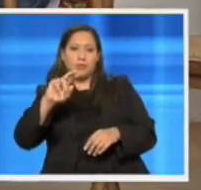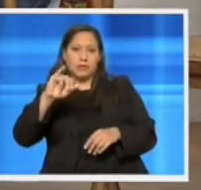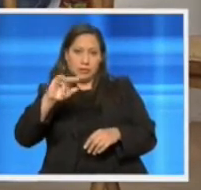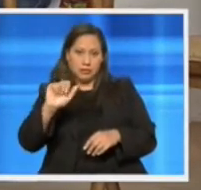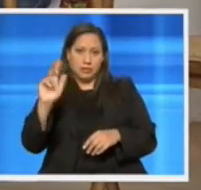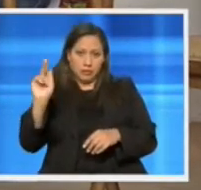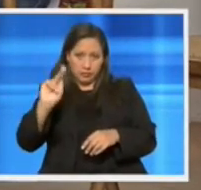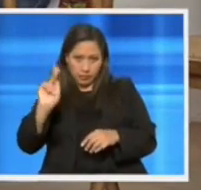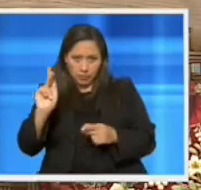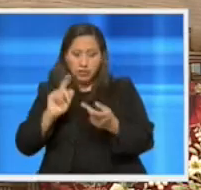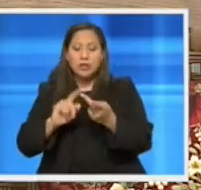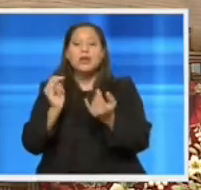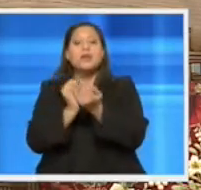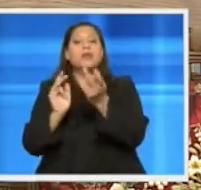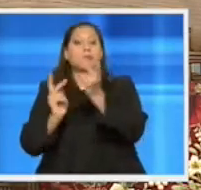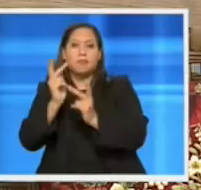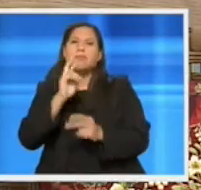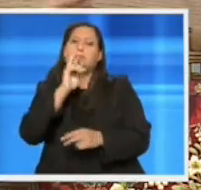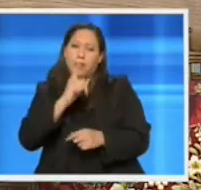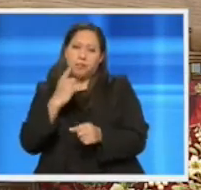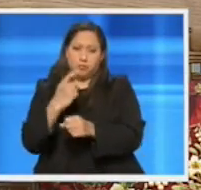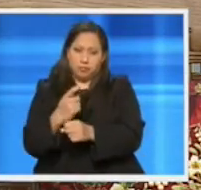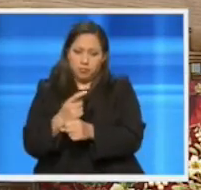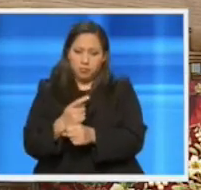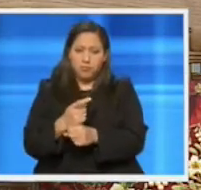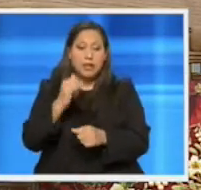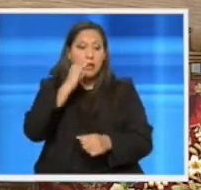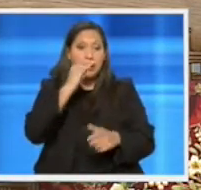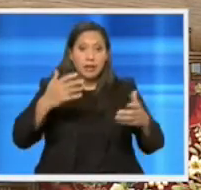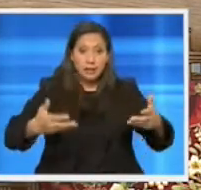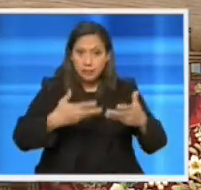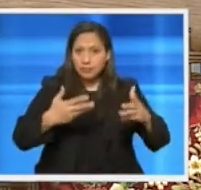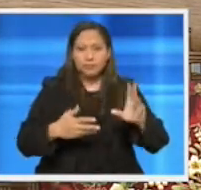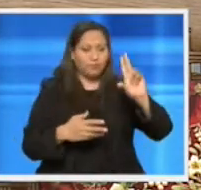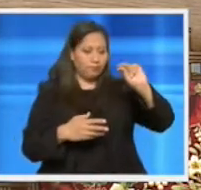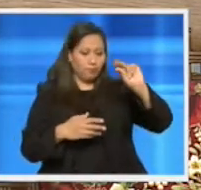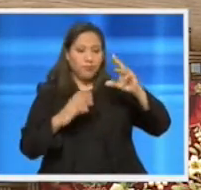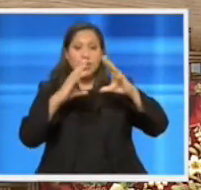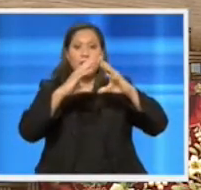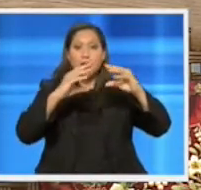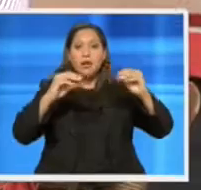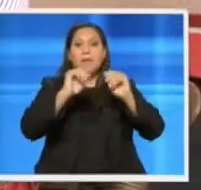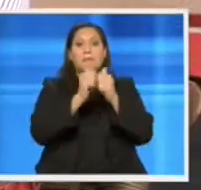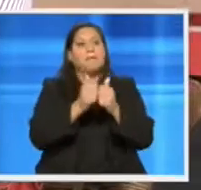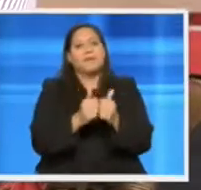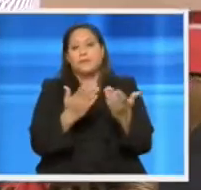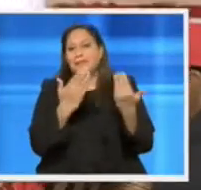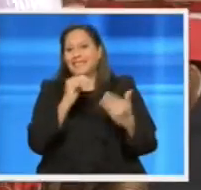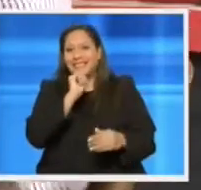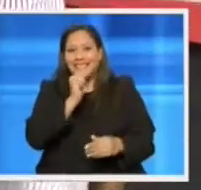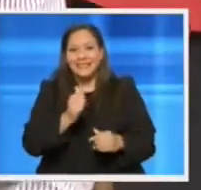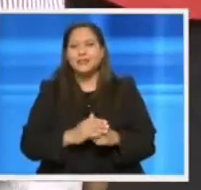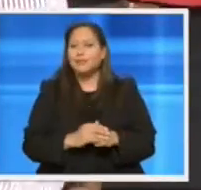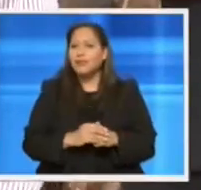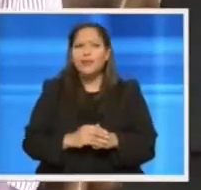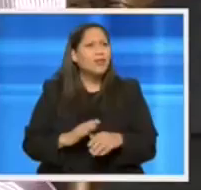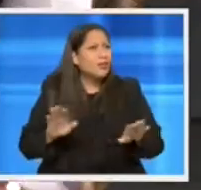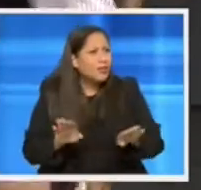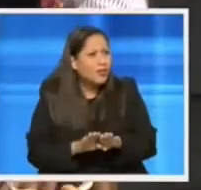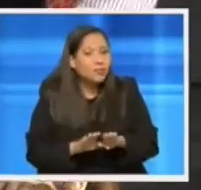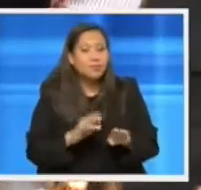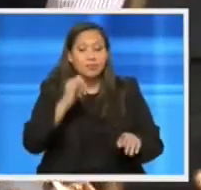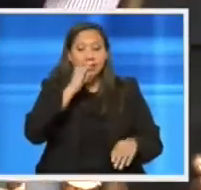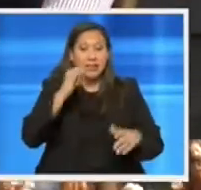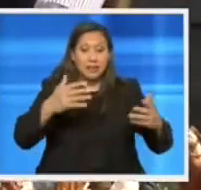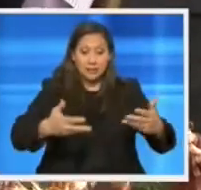Después pasamos a la mesa y Ajá. no hay espagueti en mi casa y ¿Cómo no hay que no? bolillo. Es que fíjense por qué. ¿Cómo? A ver. Porque el espagueti Ah.